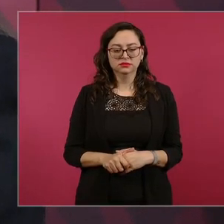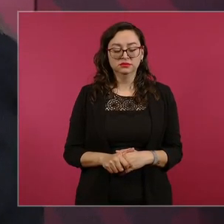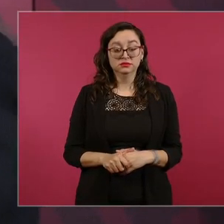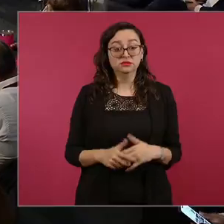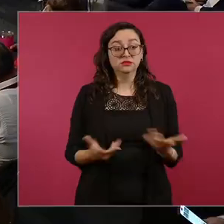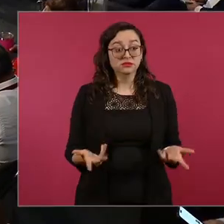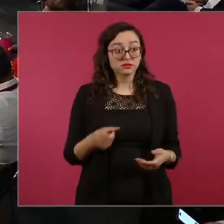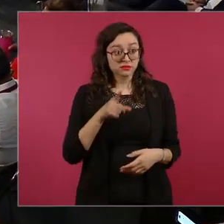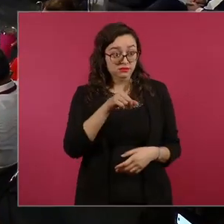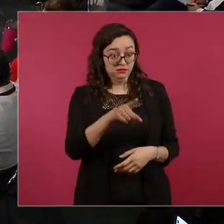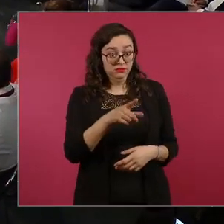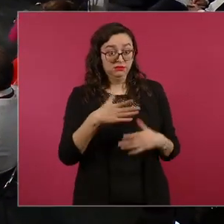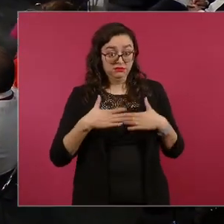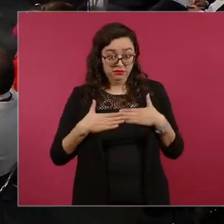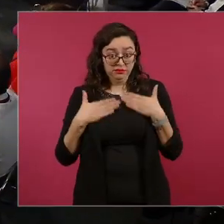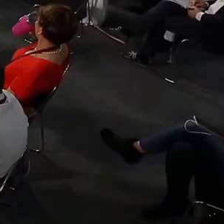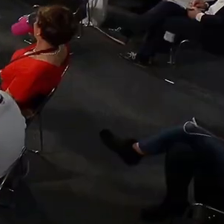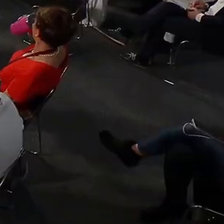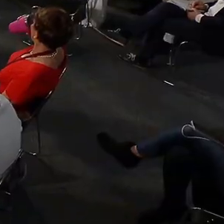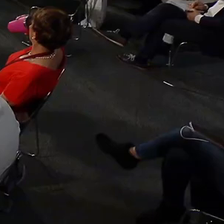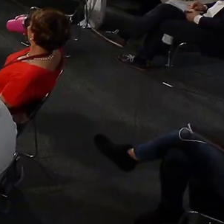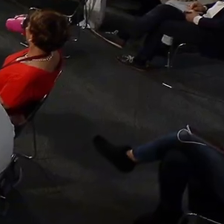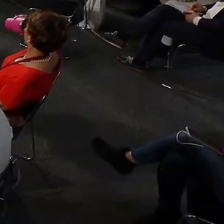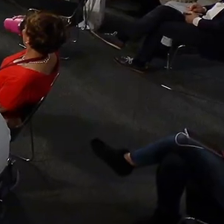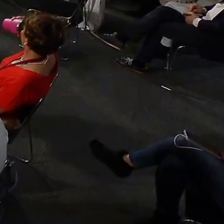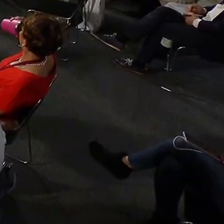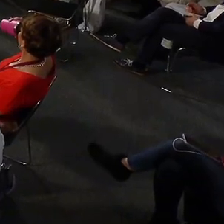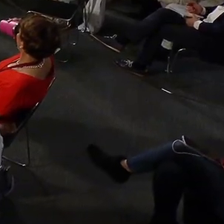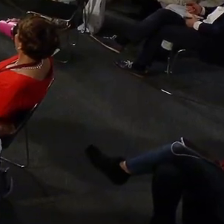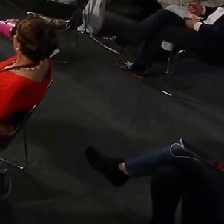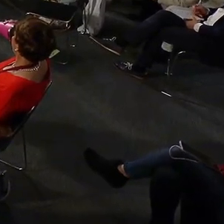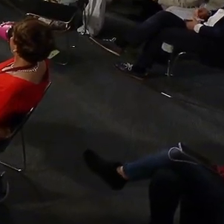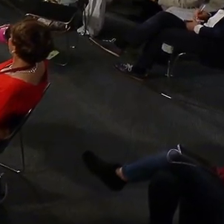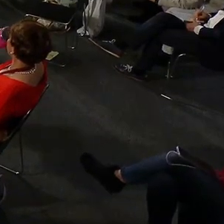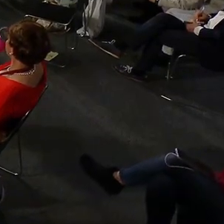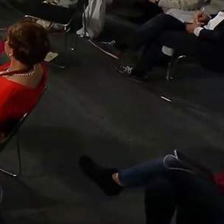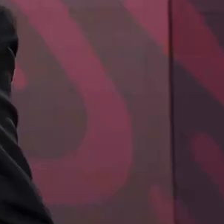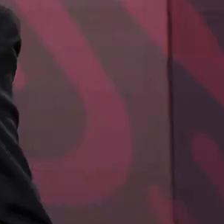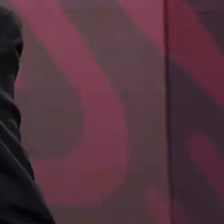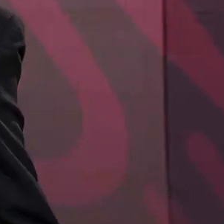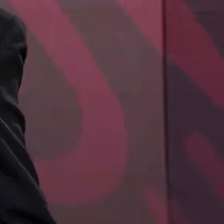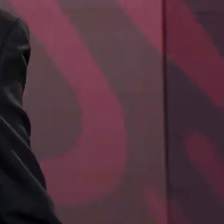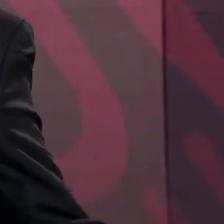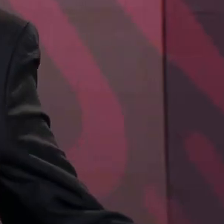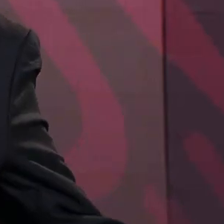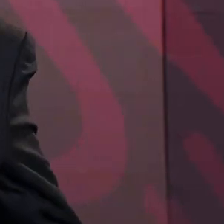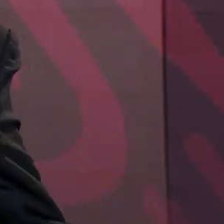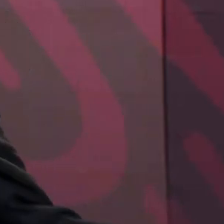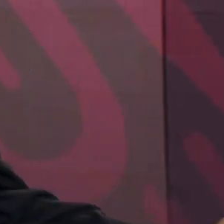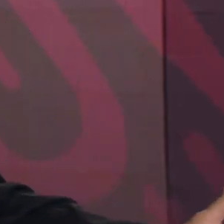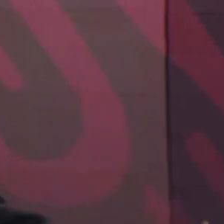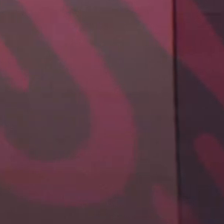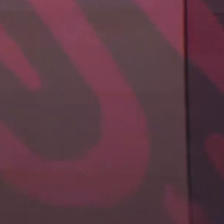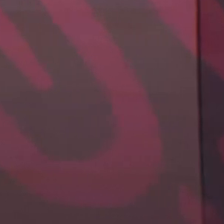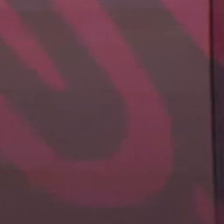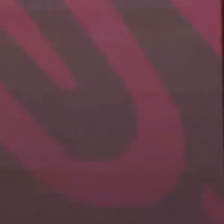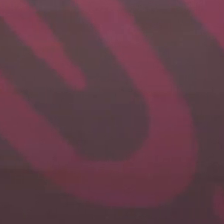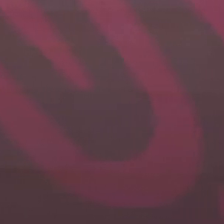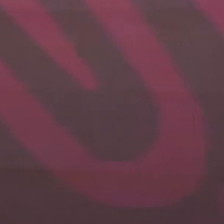¿Confiaría entonces que antes de que termine su administración se resuelva? No, porque ni modo que en seis meses